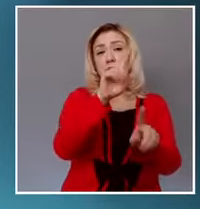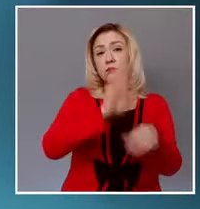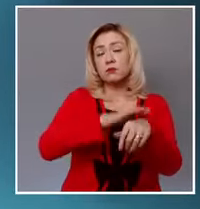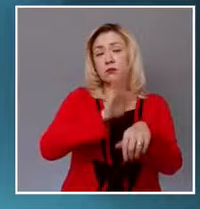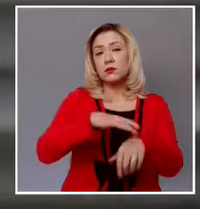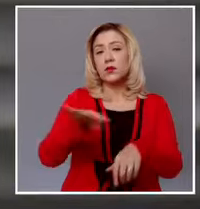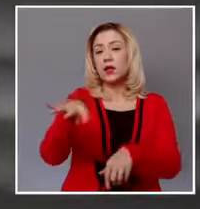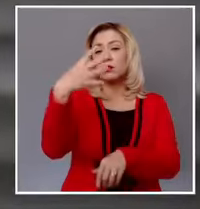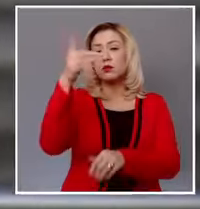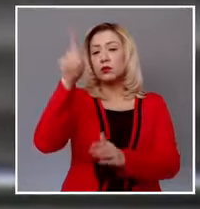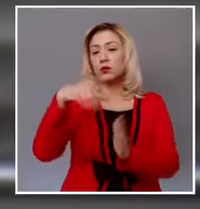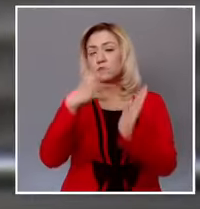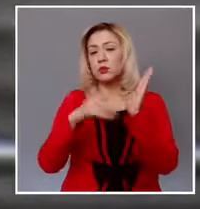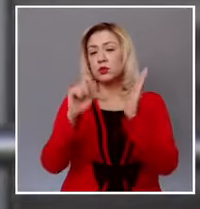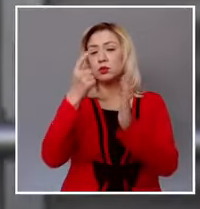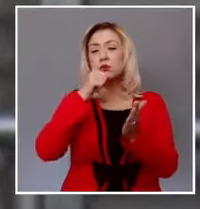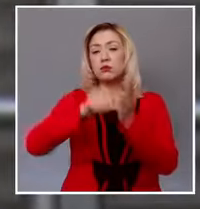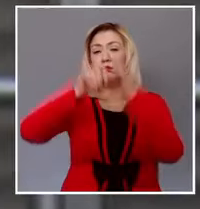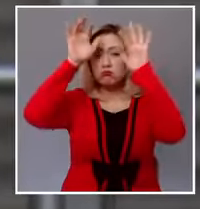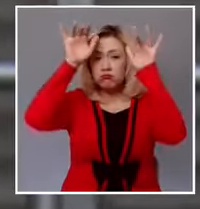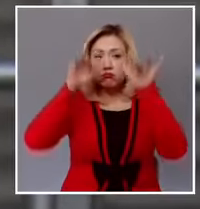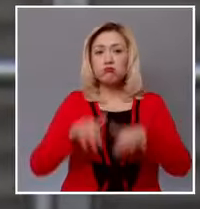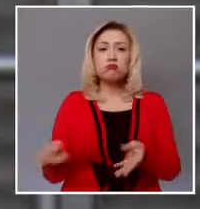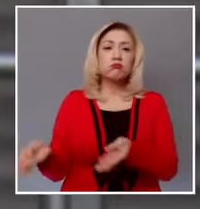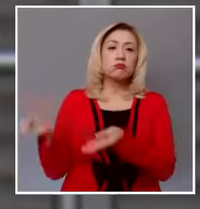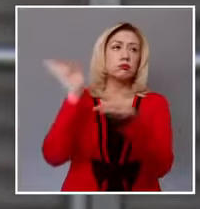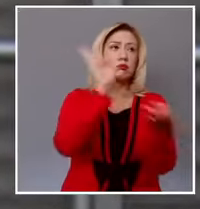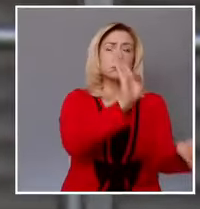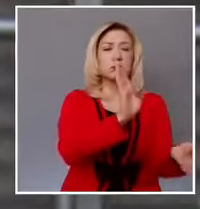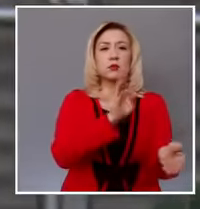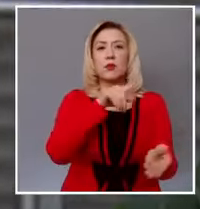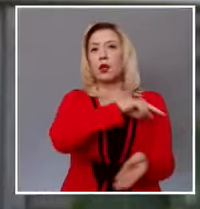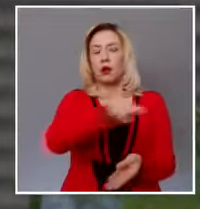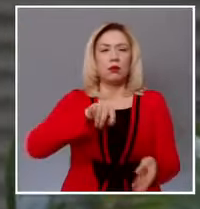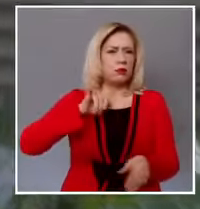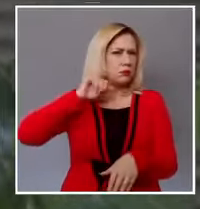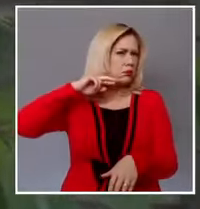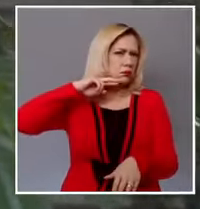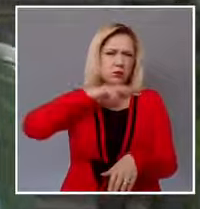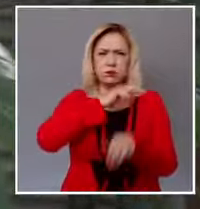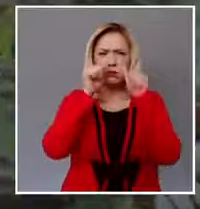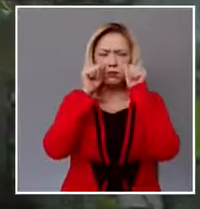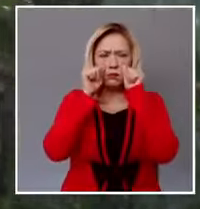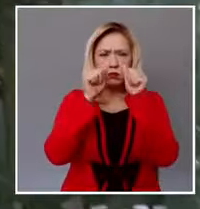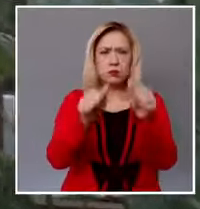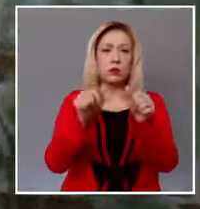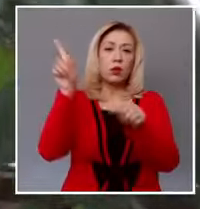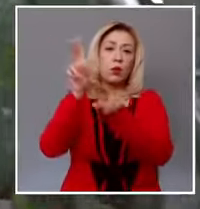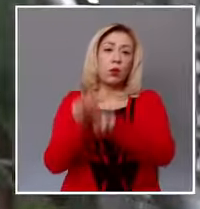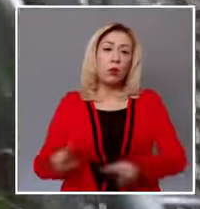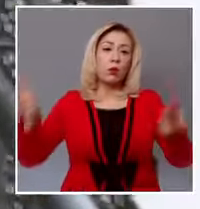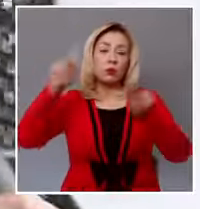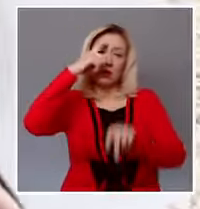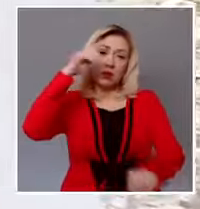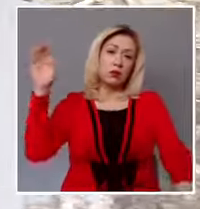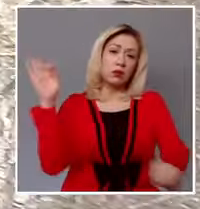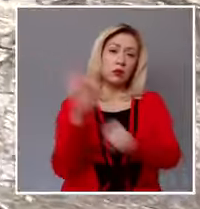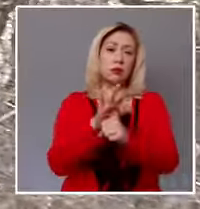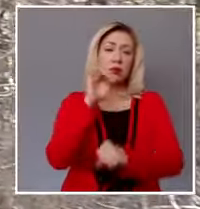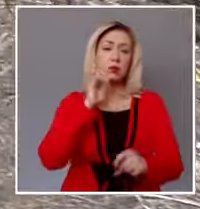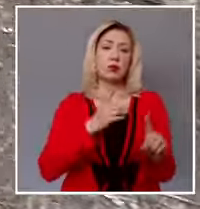14/2021, emitida en torno a este caso por el Grupo de Trabajadores de la ONU sobre la detención arbitraria. Reconoció el